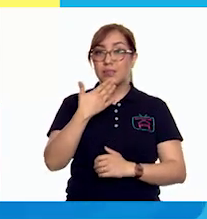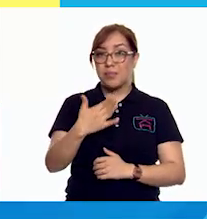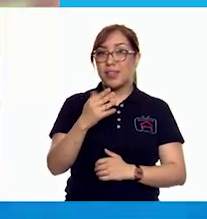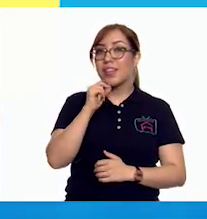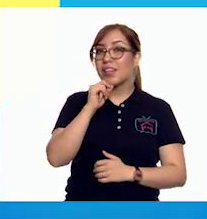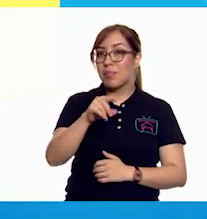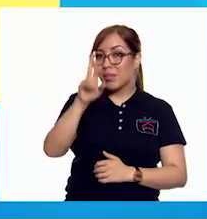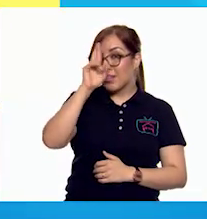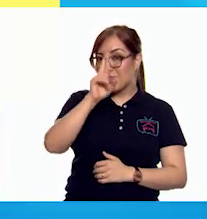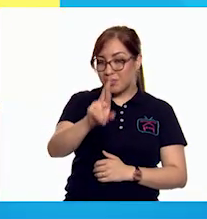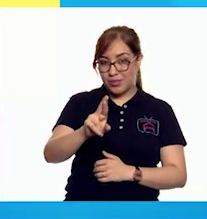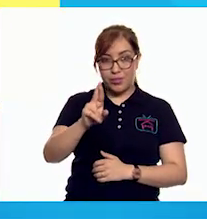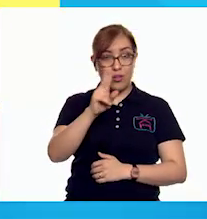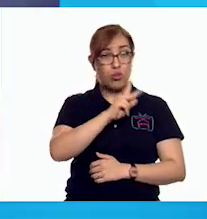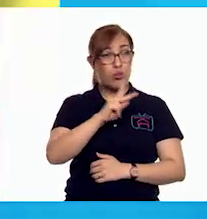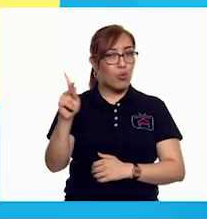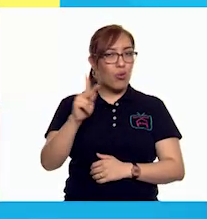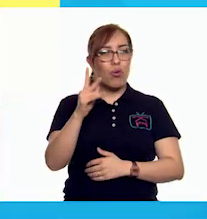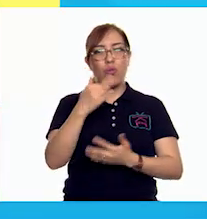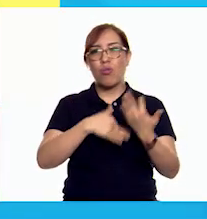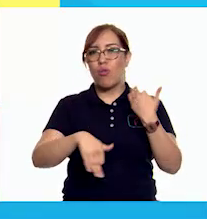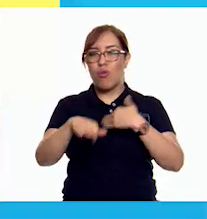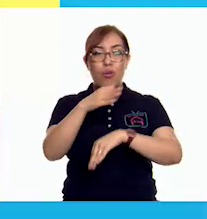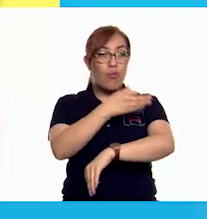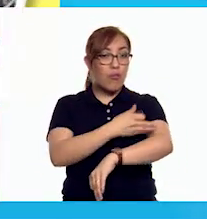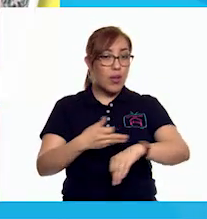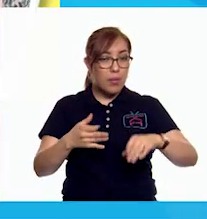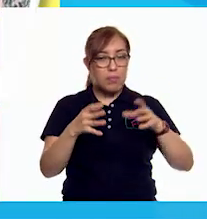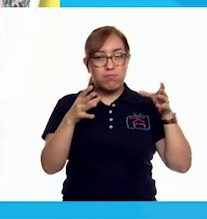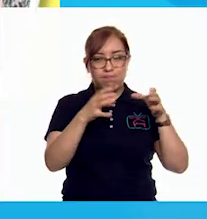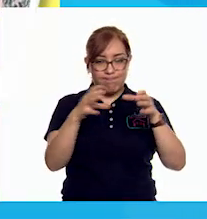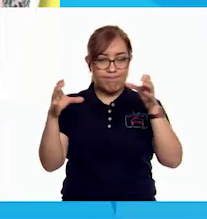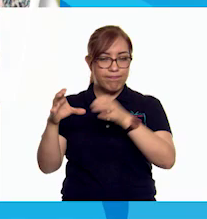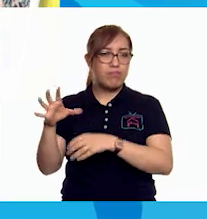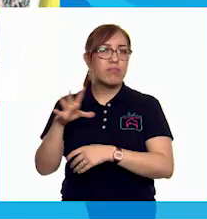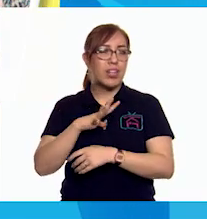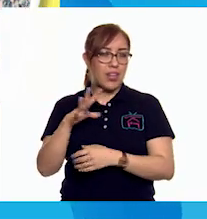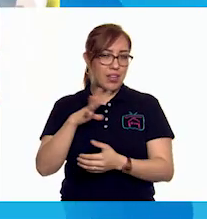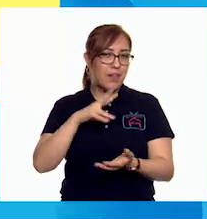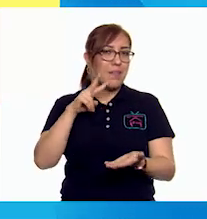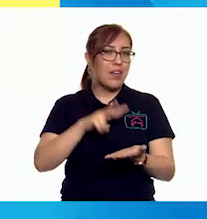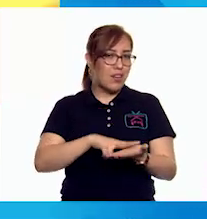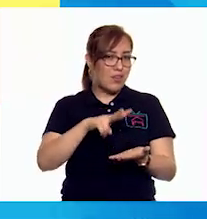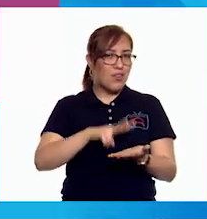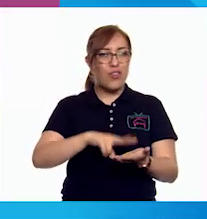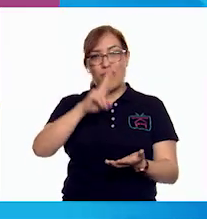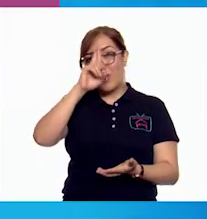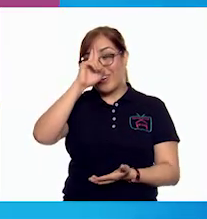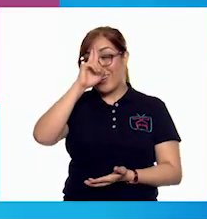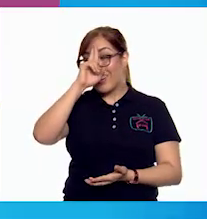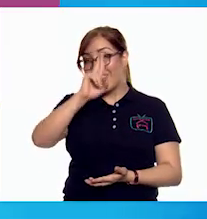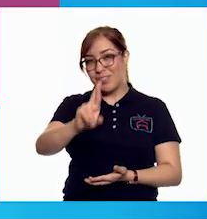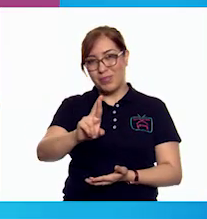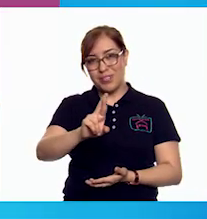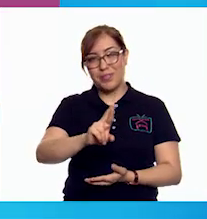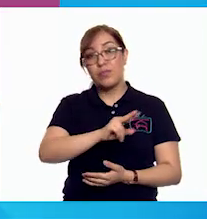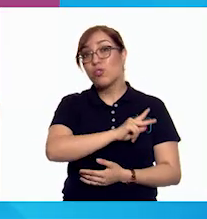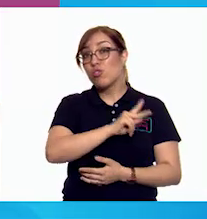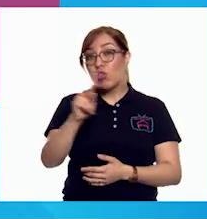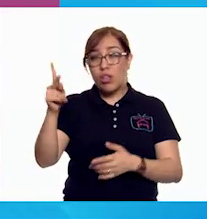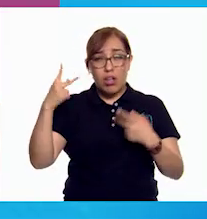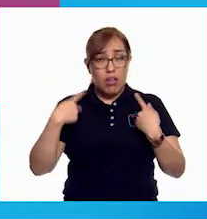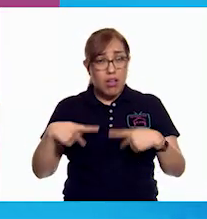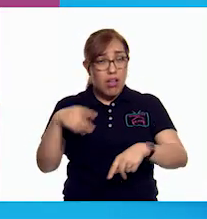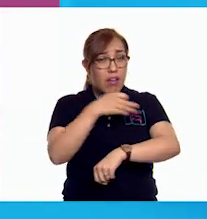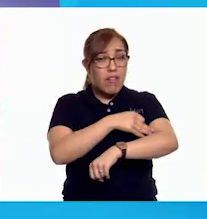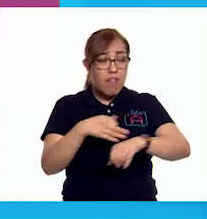familias como equipo necesitan practicar estos valores para convivir de manera armoniosa y sana. Si todos en la familia se ayudan y